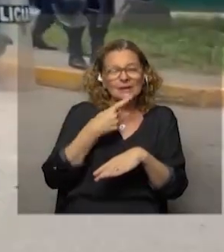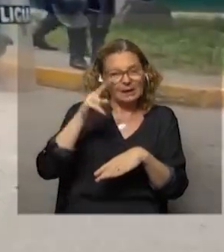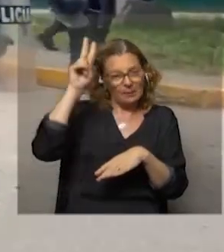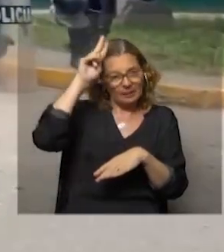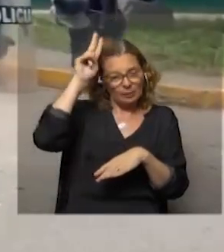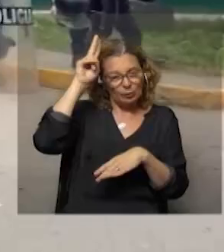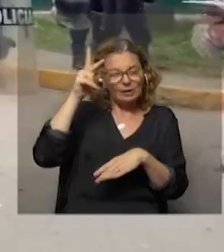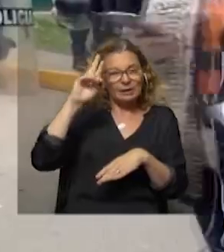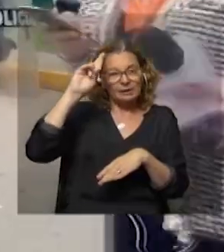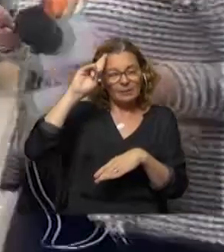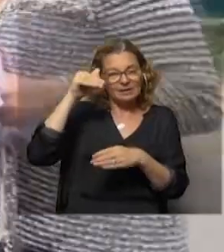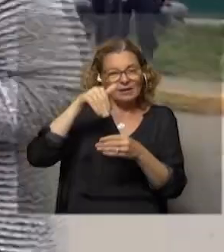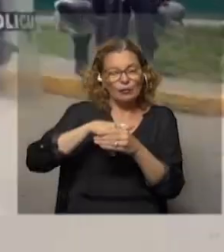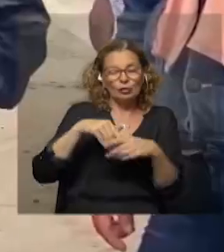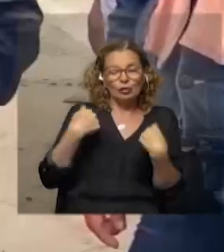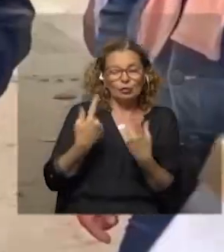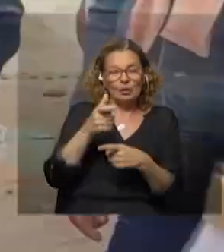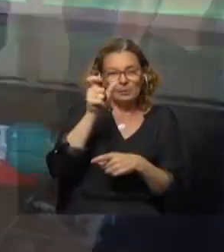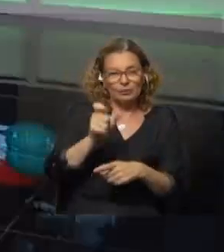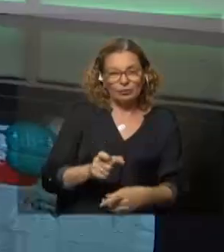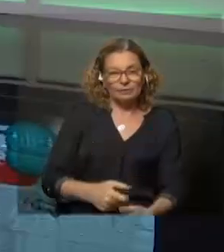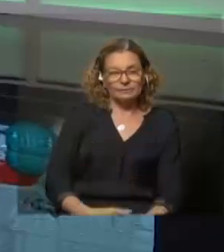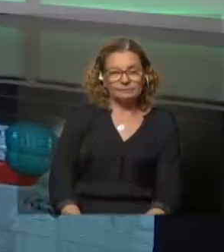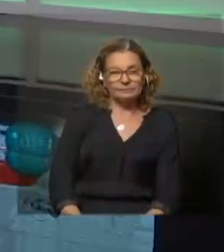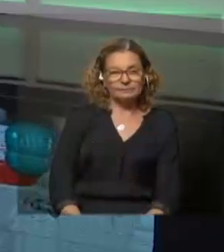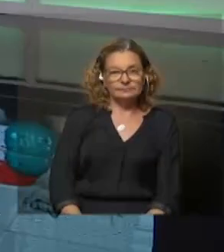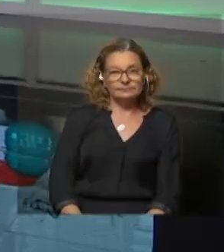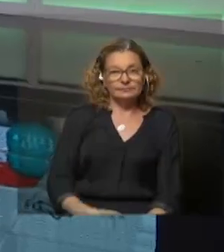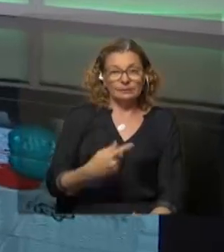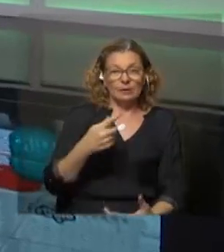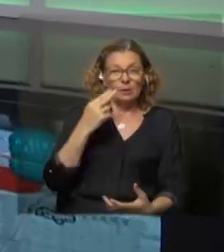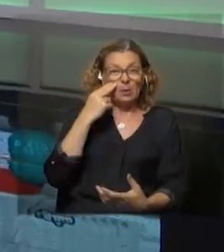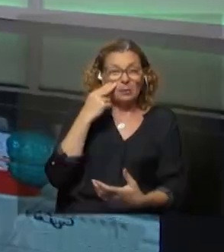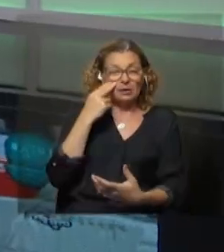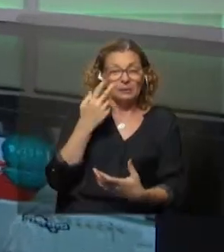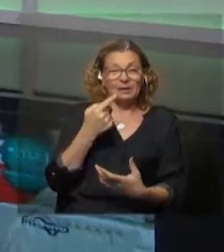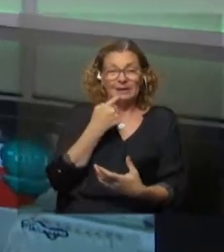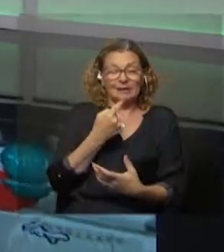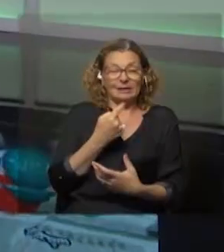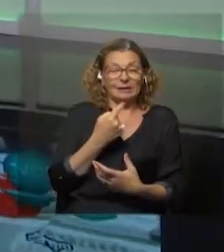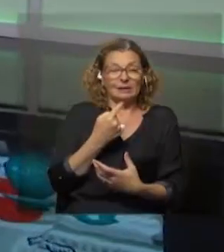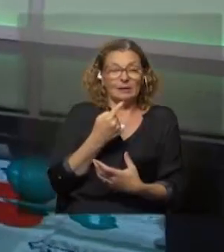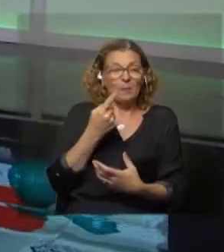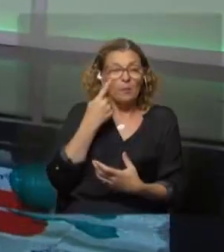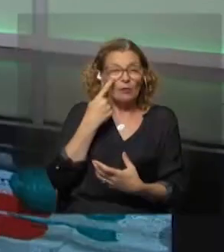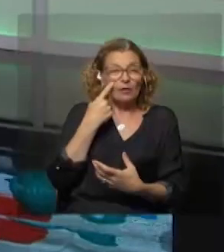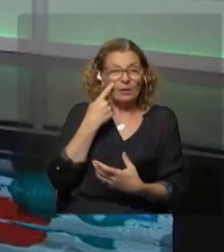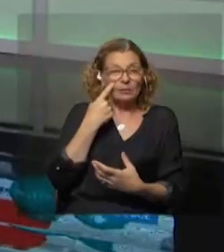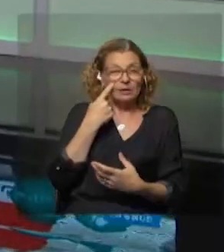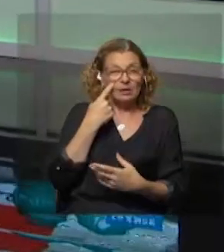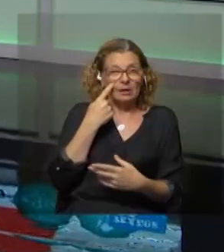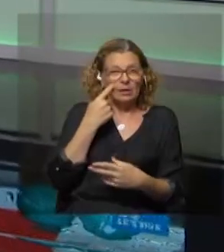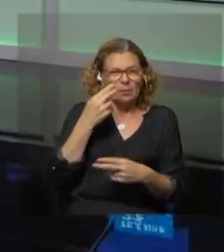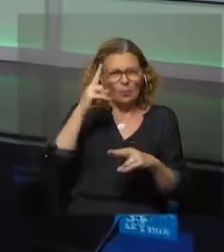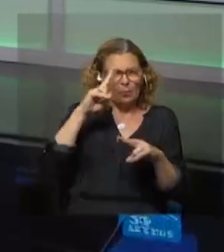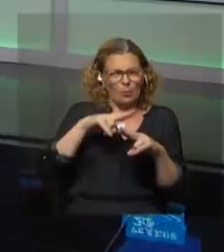de que se respete el voto de los ciudadanos ha generado estupor el anuncio de la probable ejecución de un futbolista